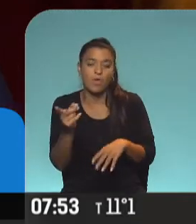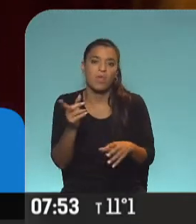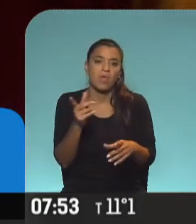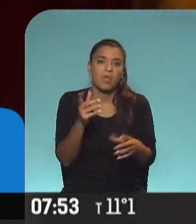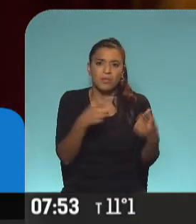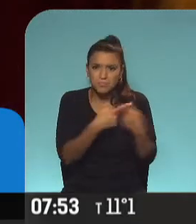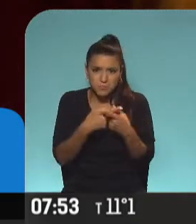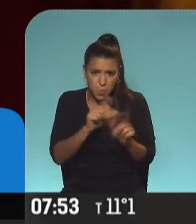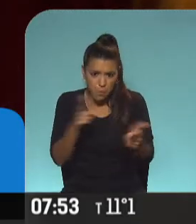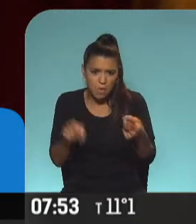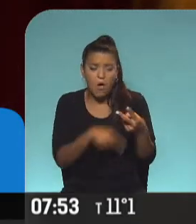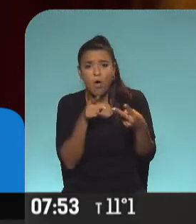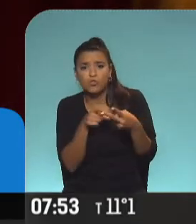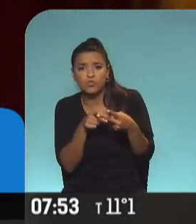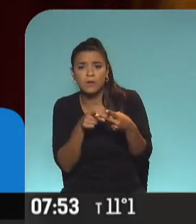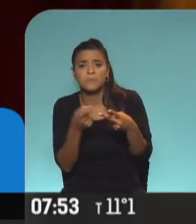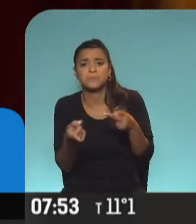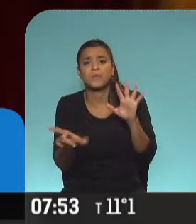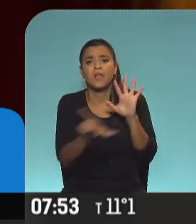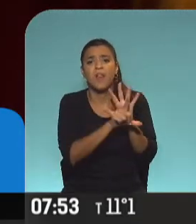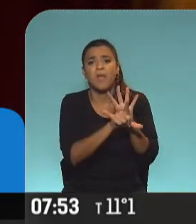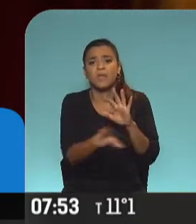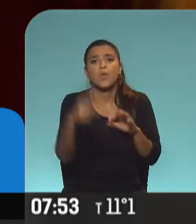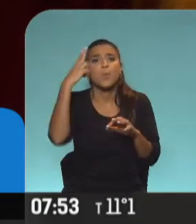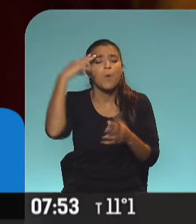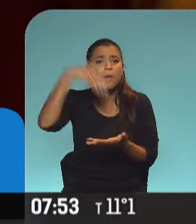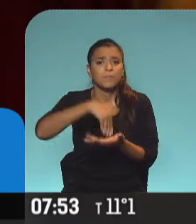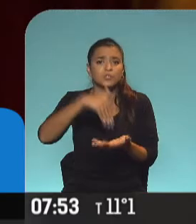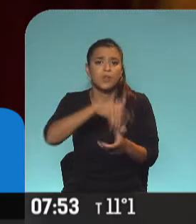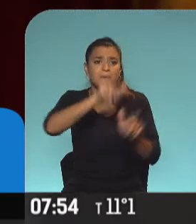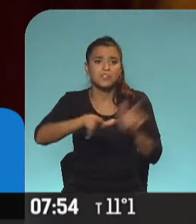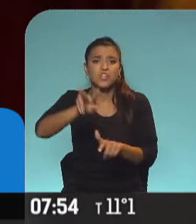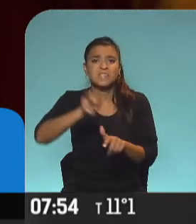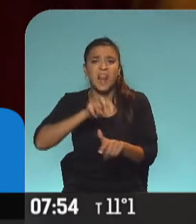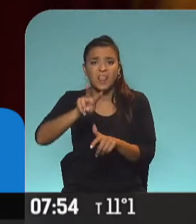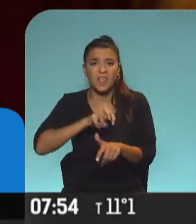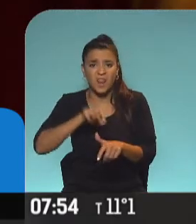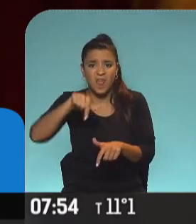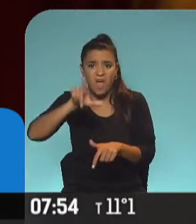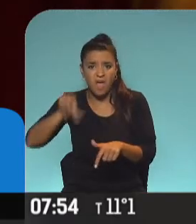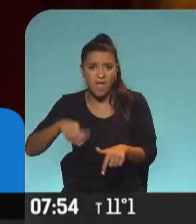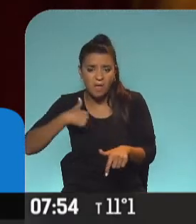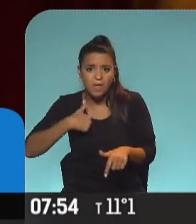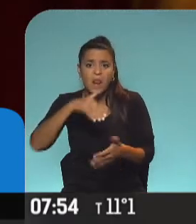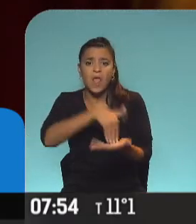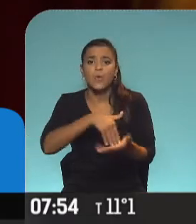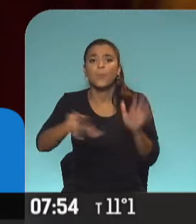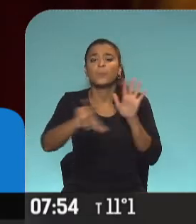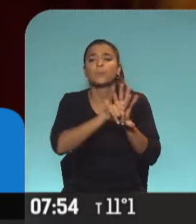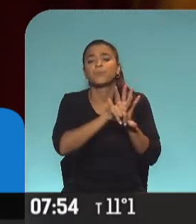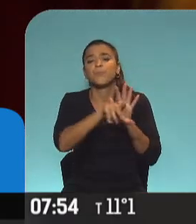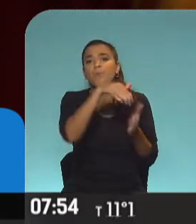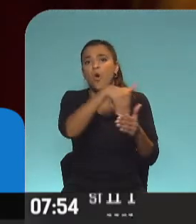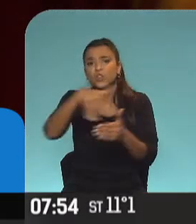discusión. Y la otra, una ley que esperan 9 millones de inquilinos en todo el país, una ley que votaron por